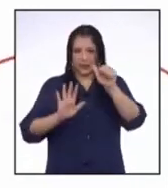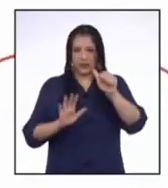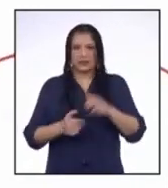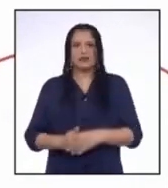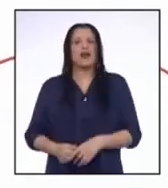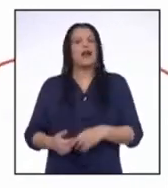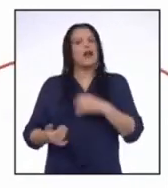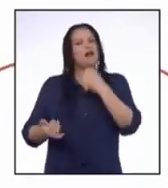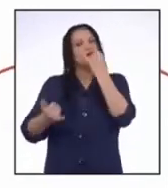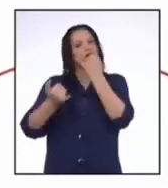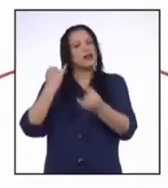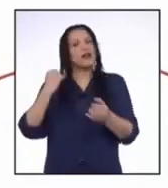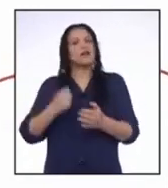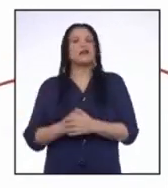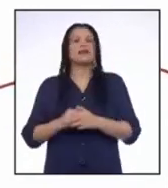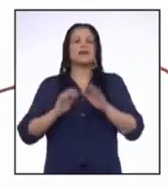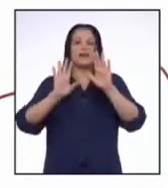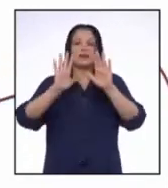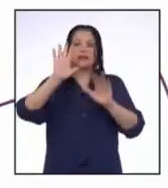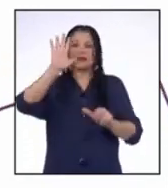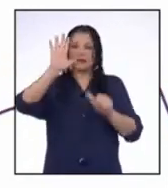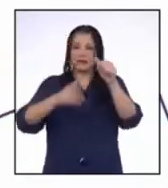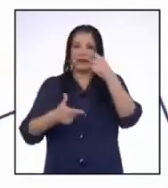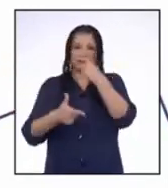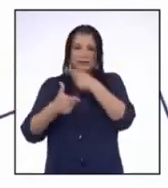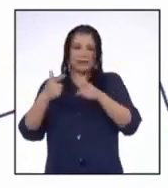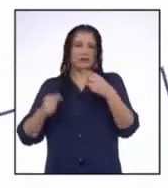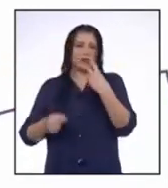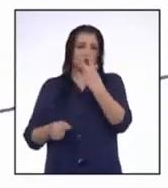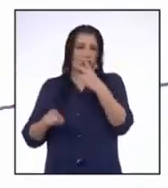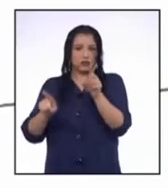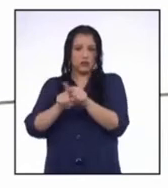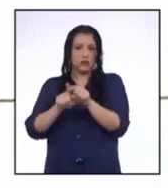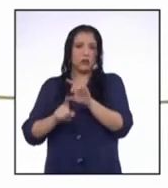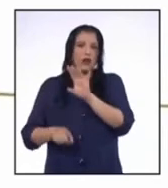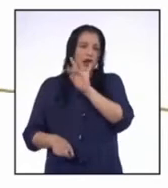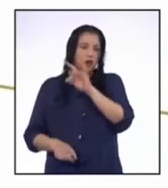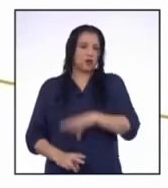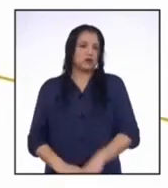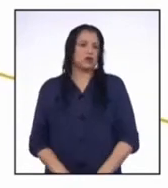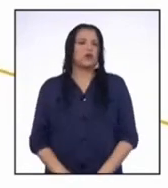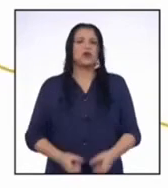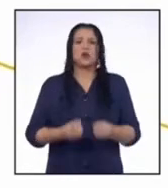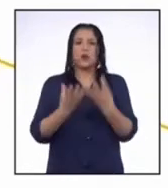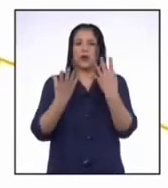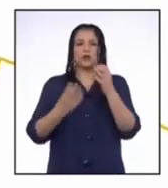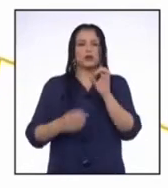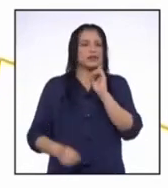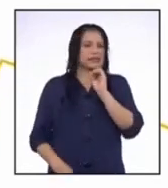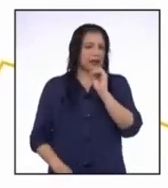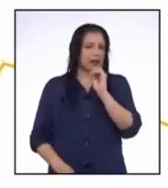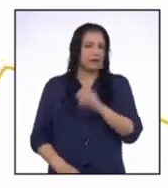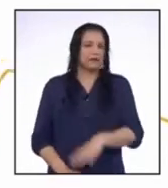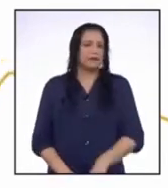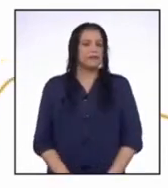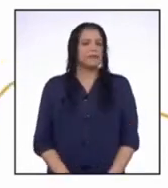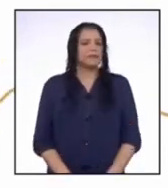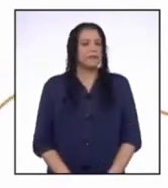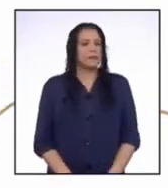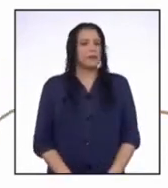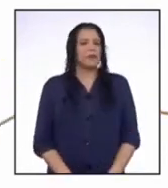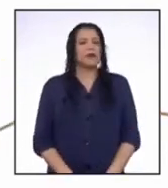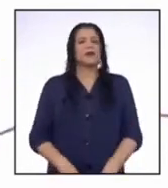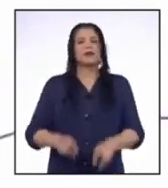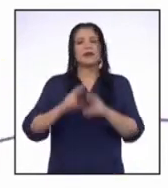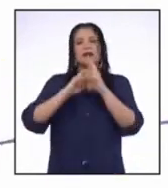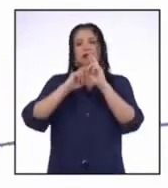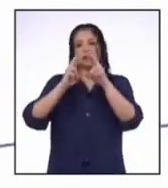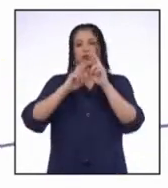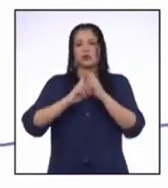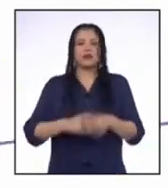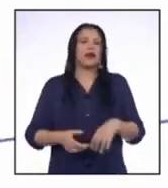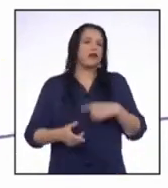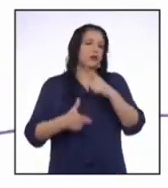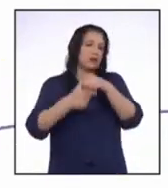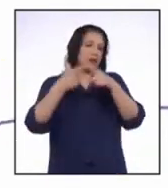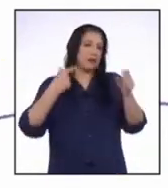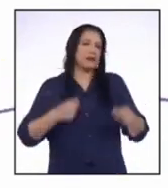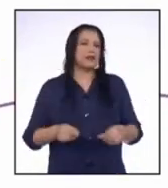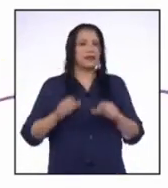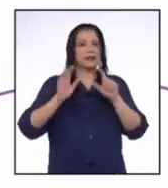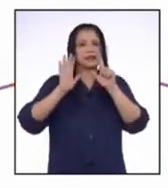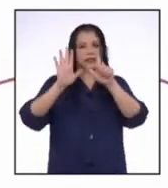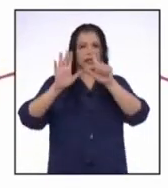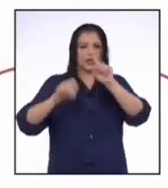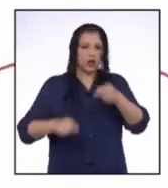finalmente dividimos 16 entre 2, es 8, y el residuo 0. Entonces, el resultado de dividir 7